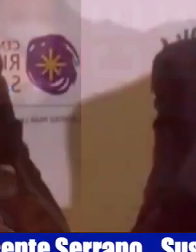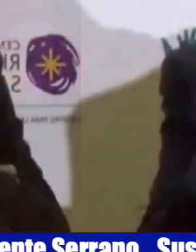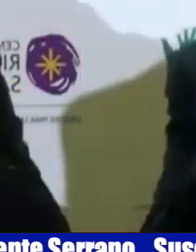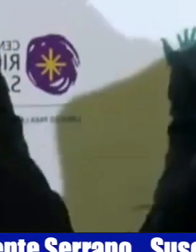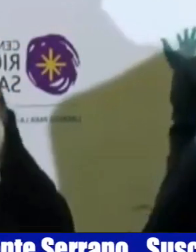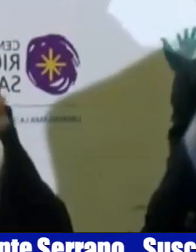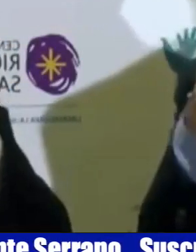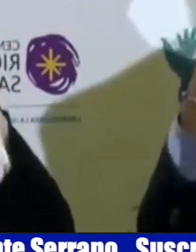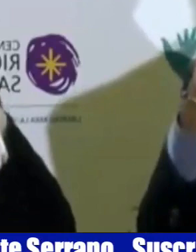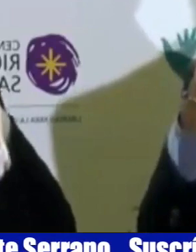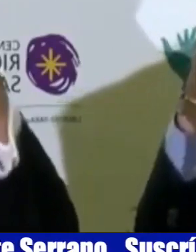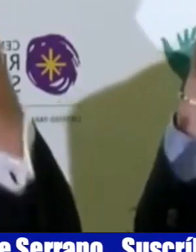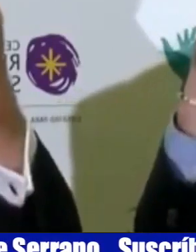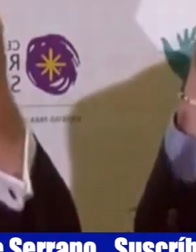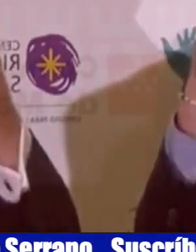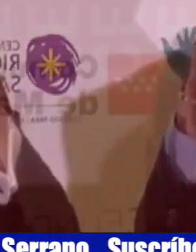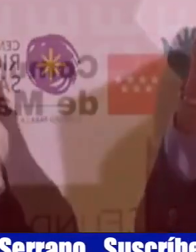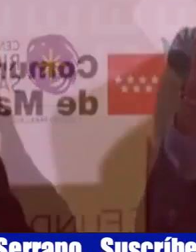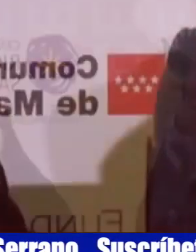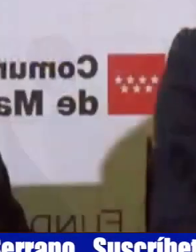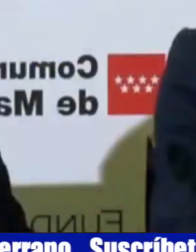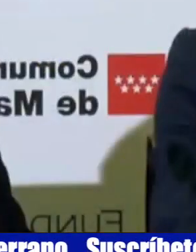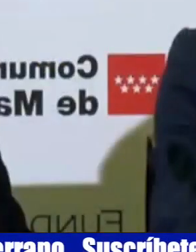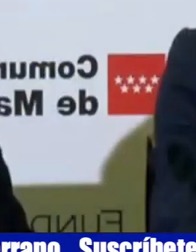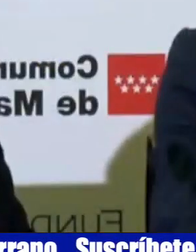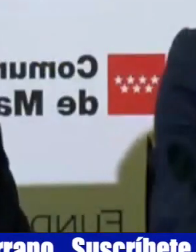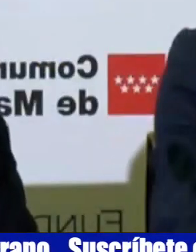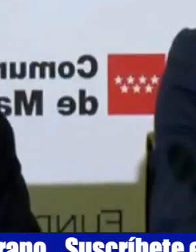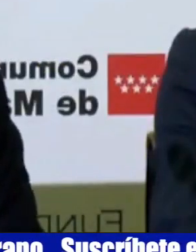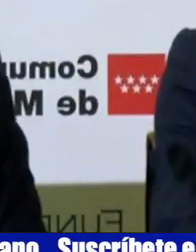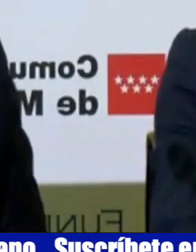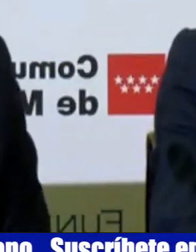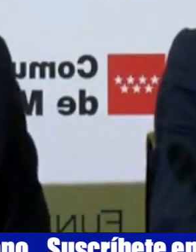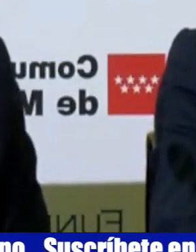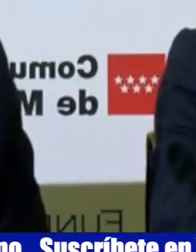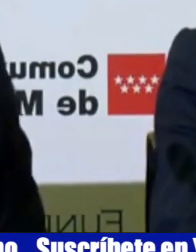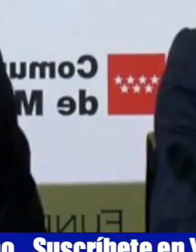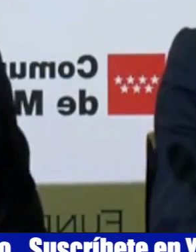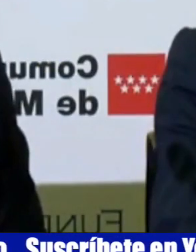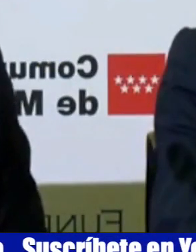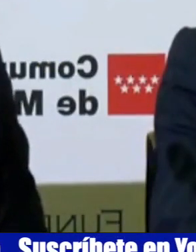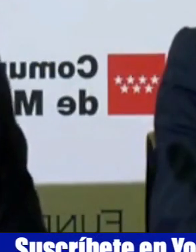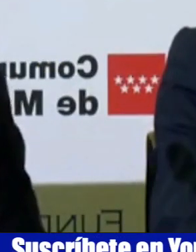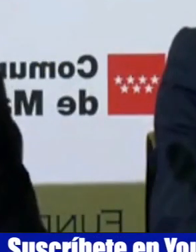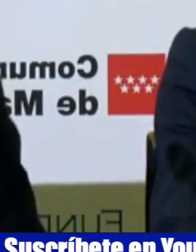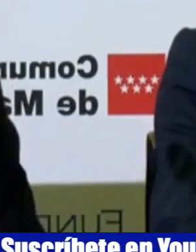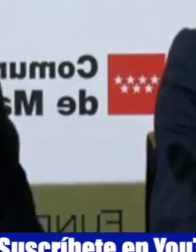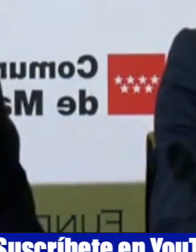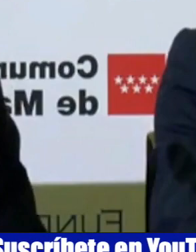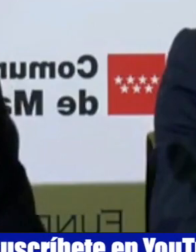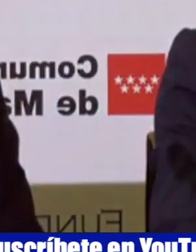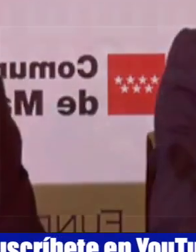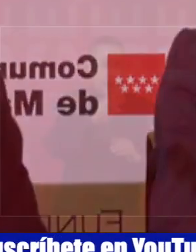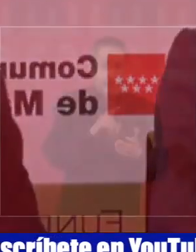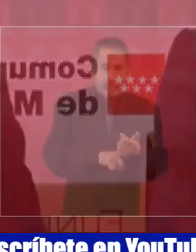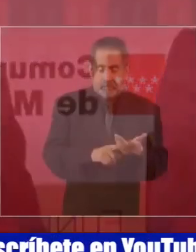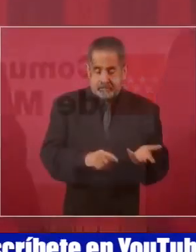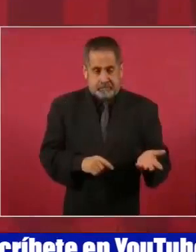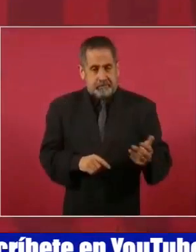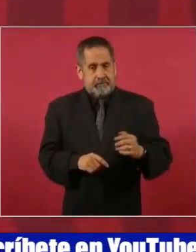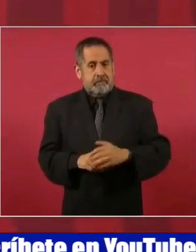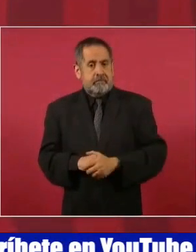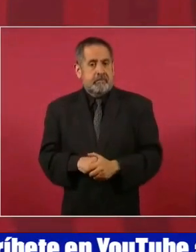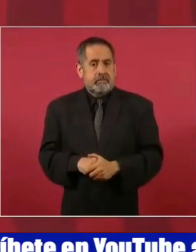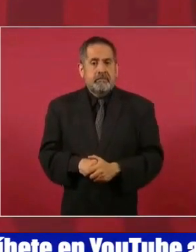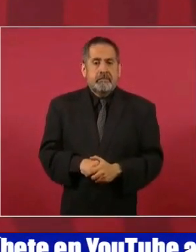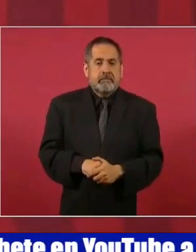incurrido como presidentes de México, ¿no? Algo que se ha tratado una y otra vez. Ante esto, el presidente López Obrador sostiene que tanto Cedillo